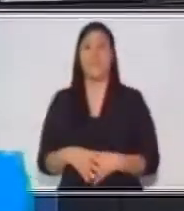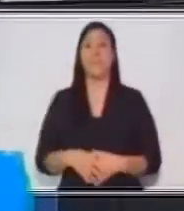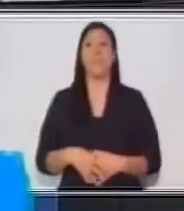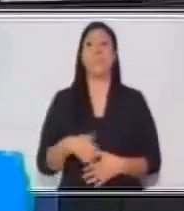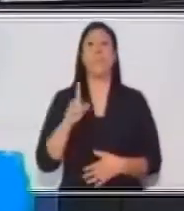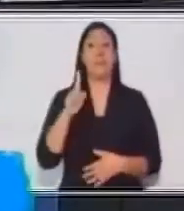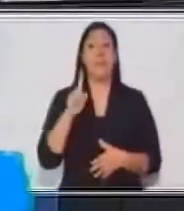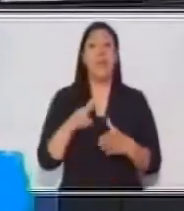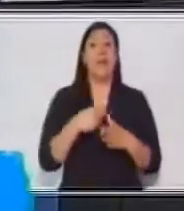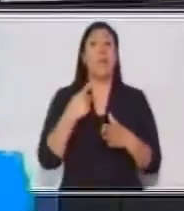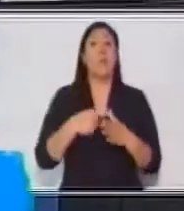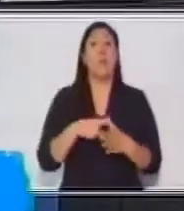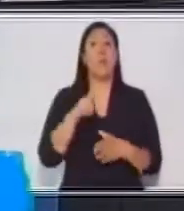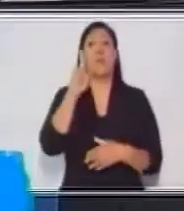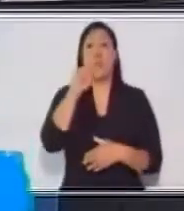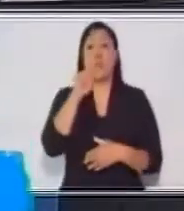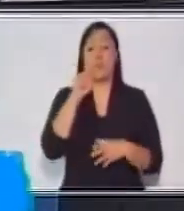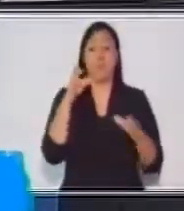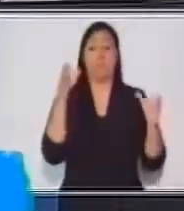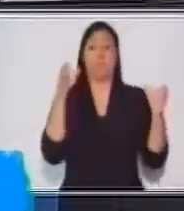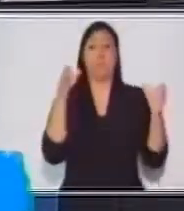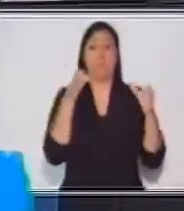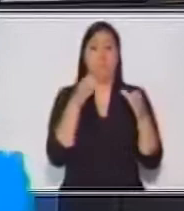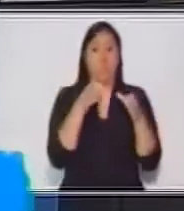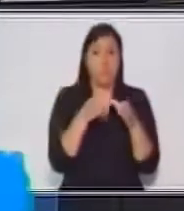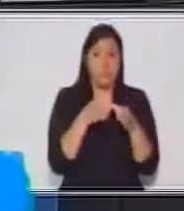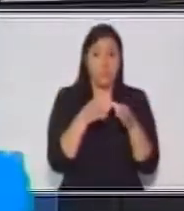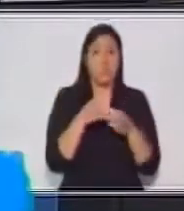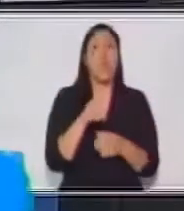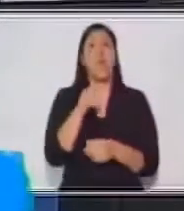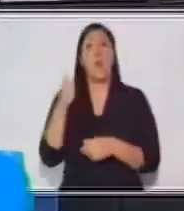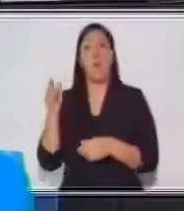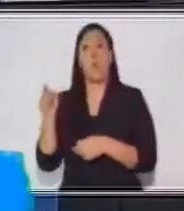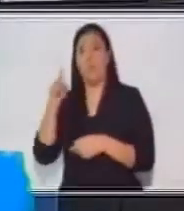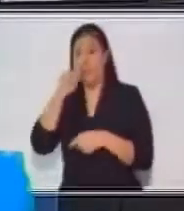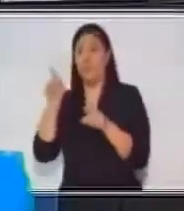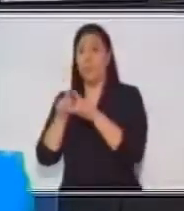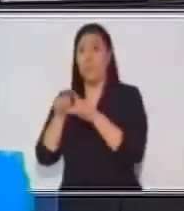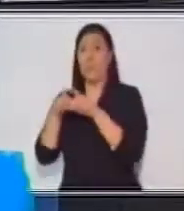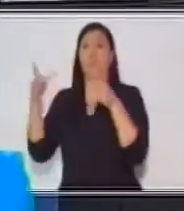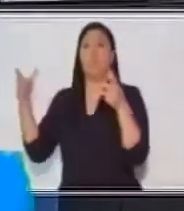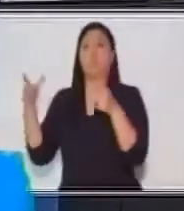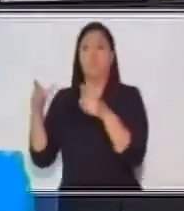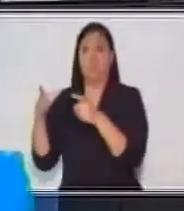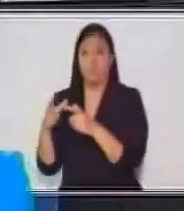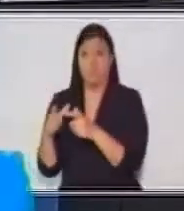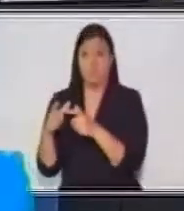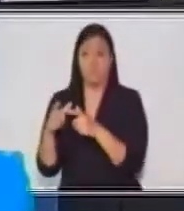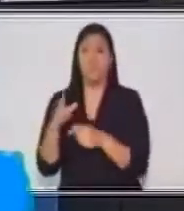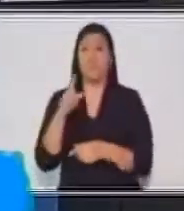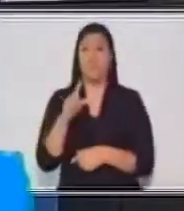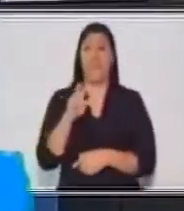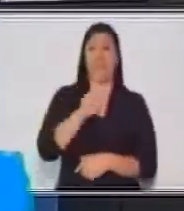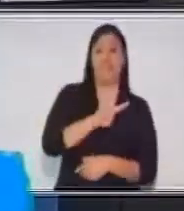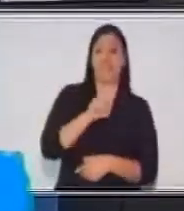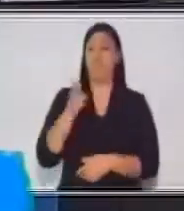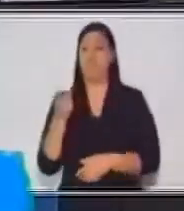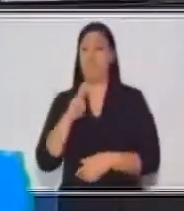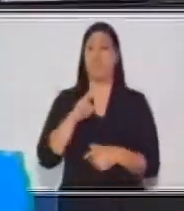magnitud disminuye, la otra magnitud también disminuye. Entonces, ambas deben